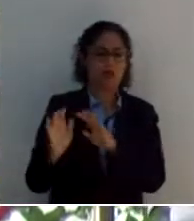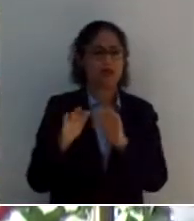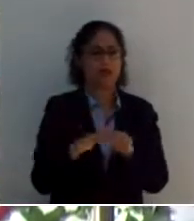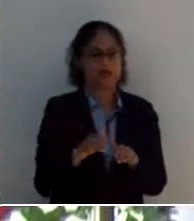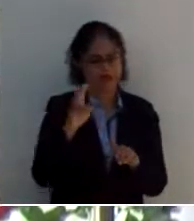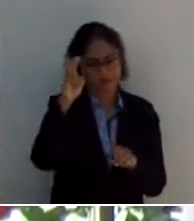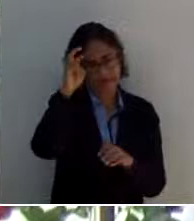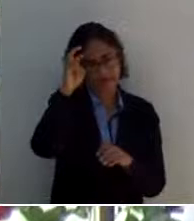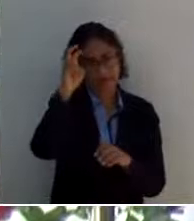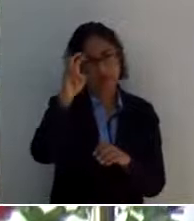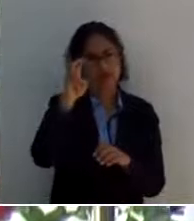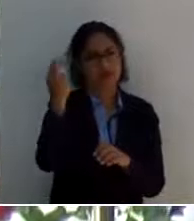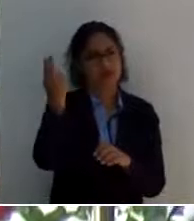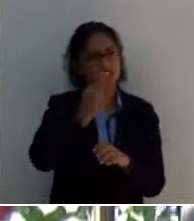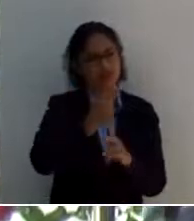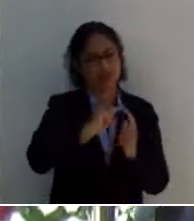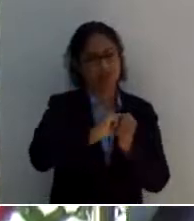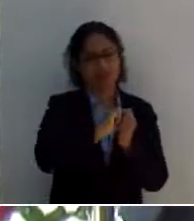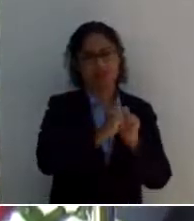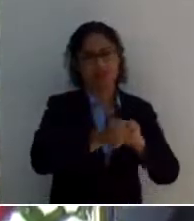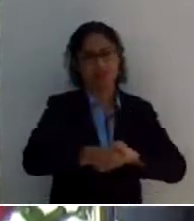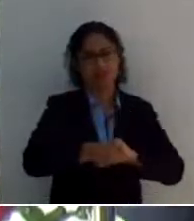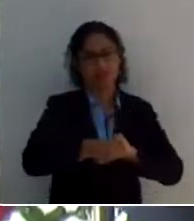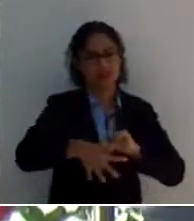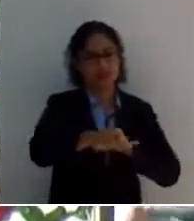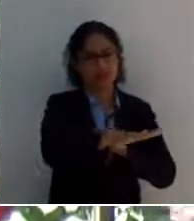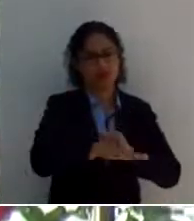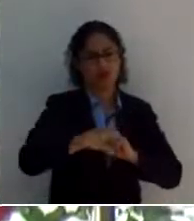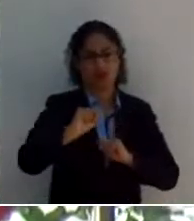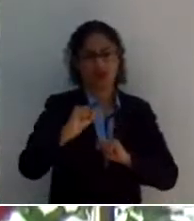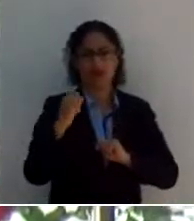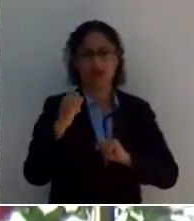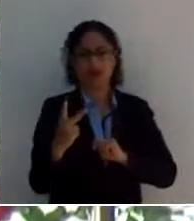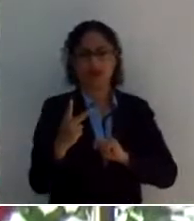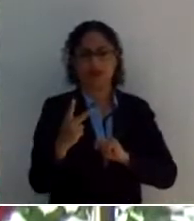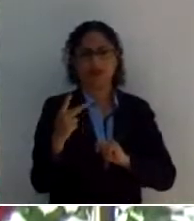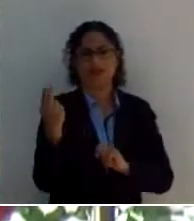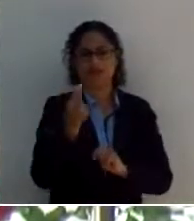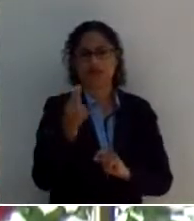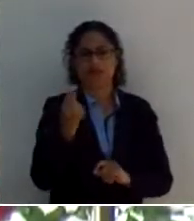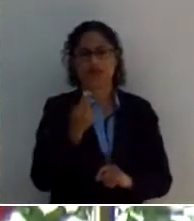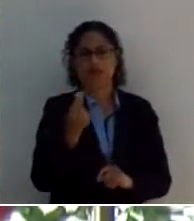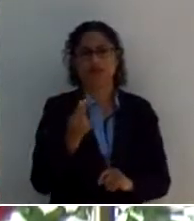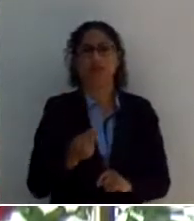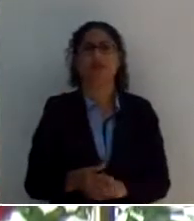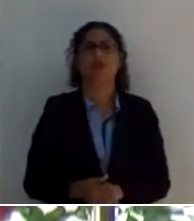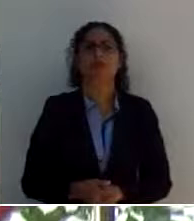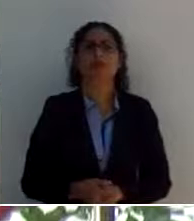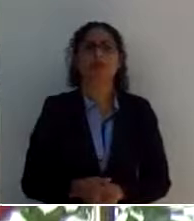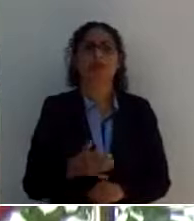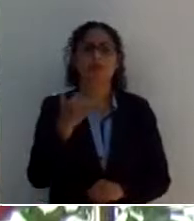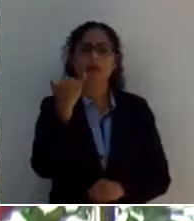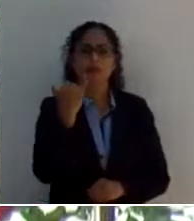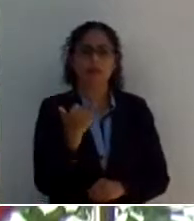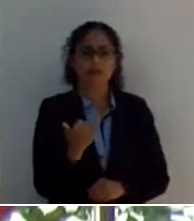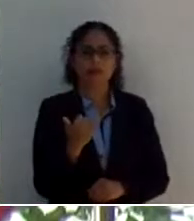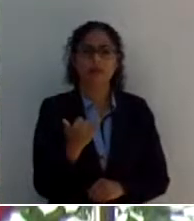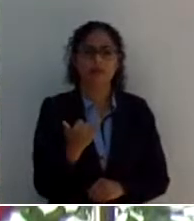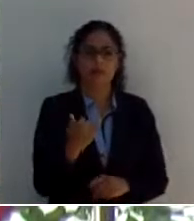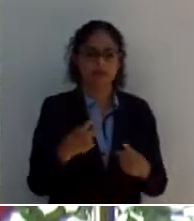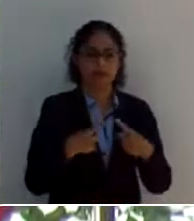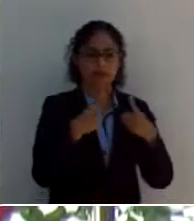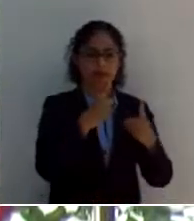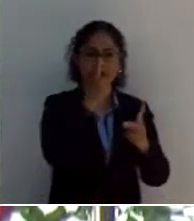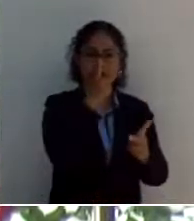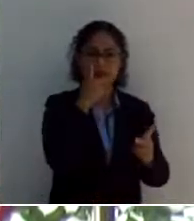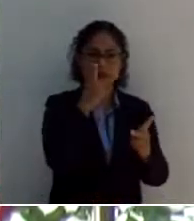Transformar todo en materia de seguridad pública y trazarnos o